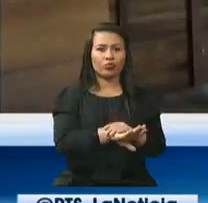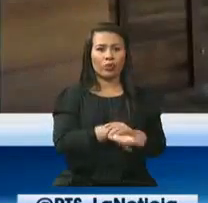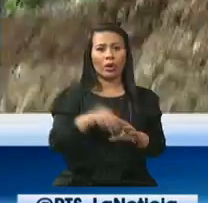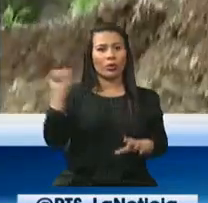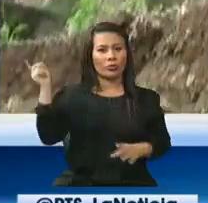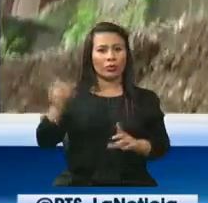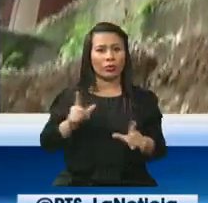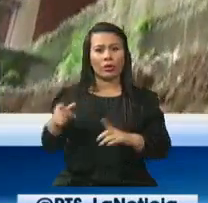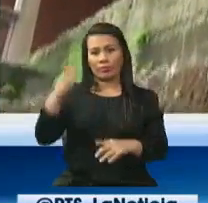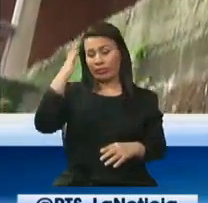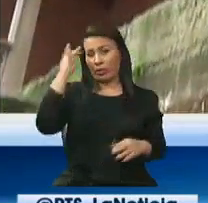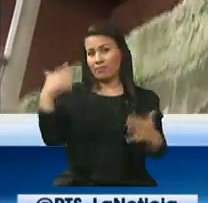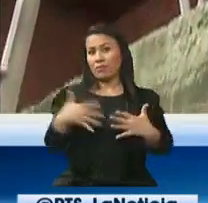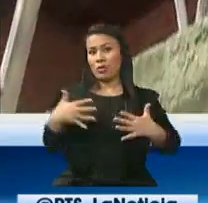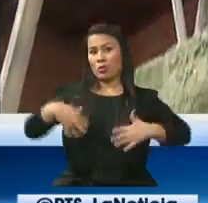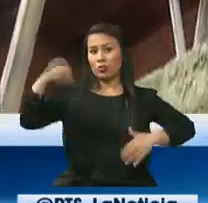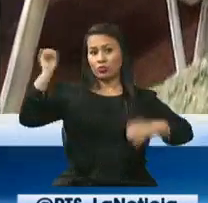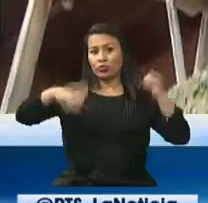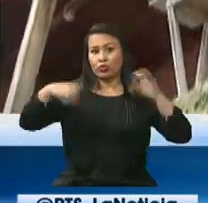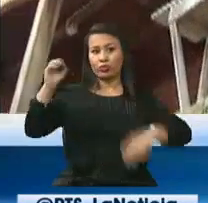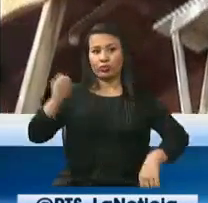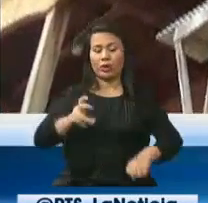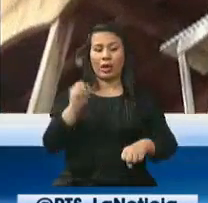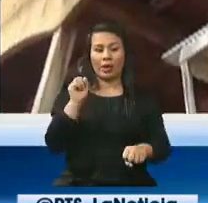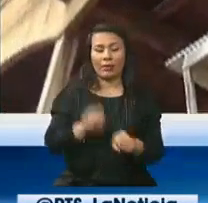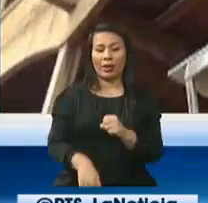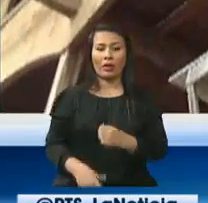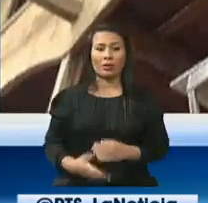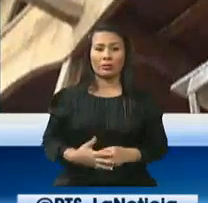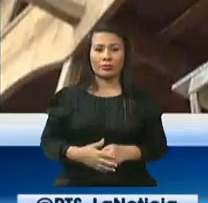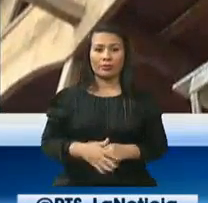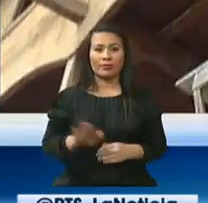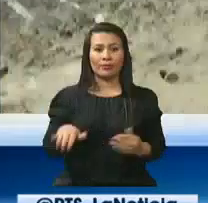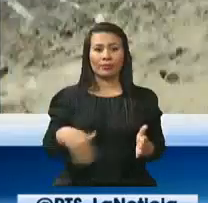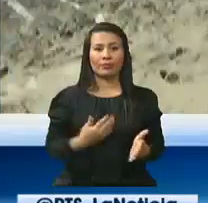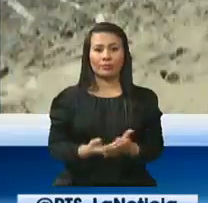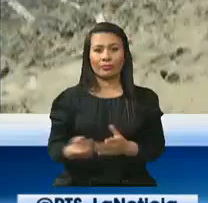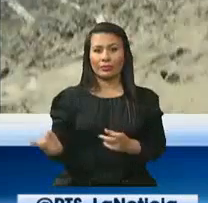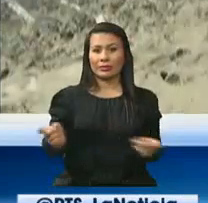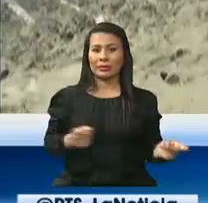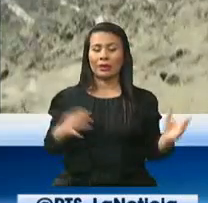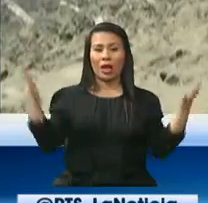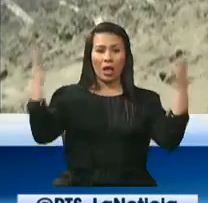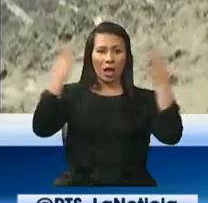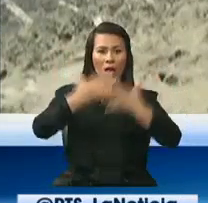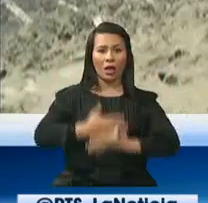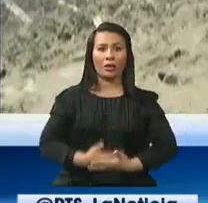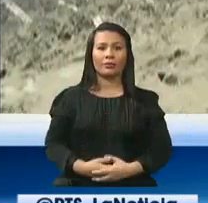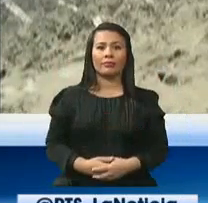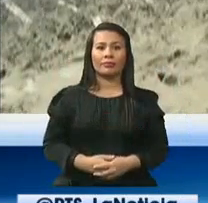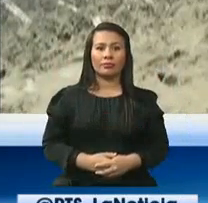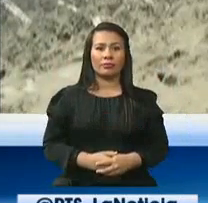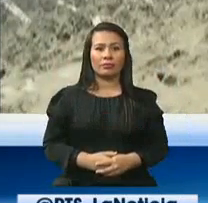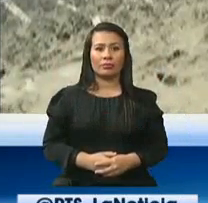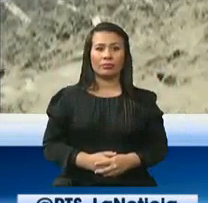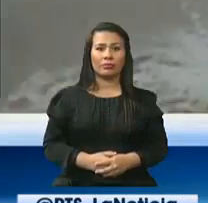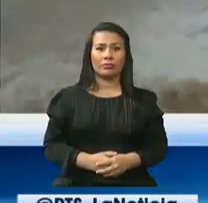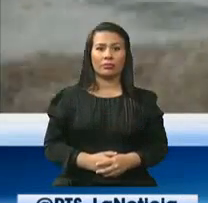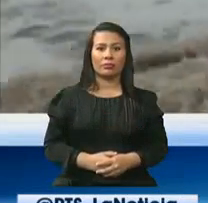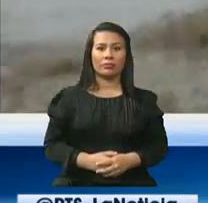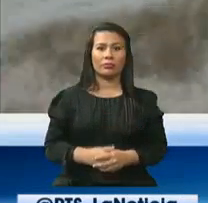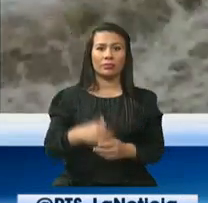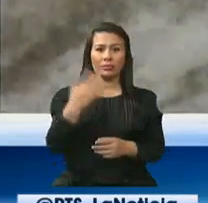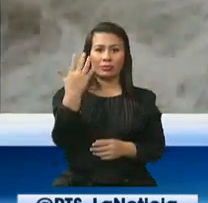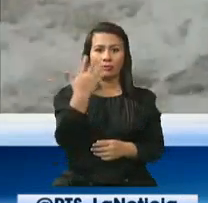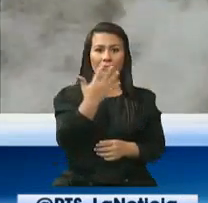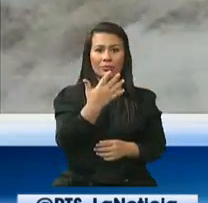también en esa unión y estado hecho un cabrito marie los cinco